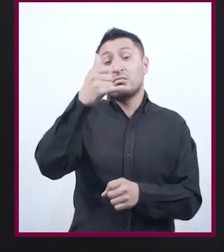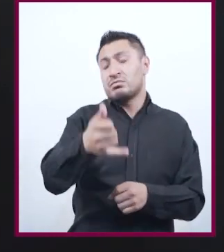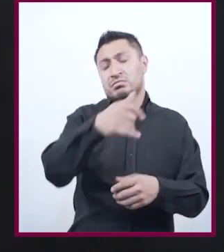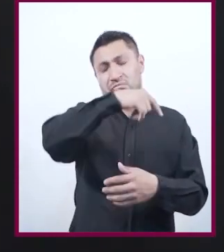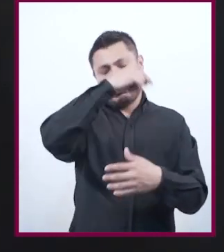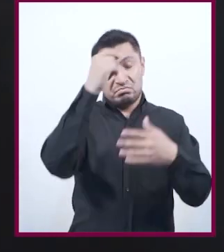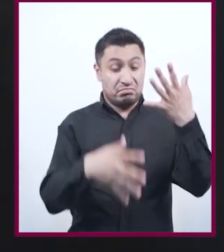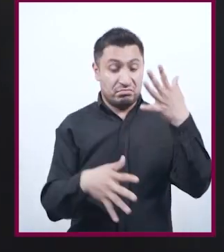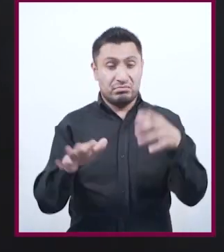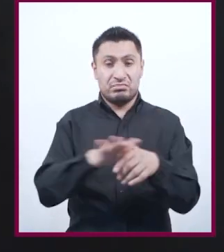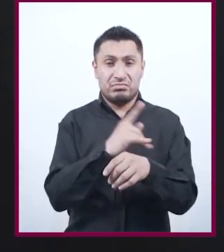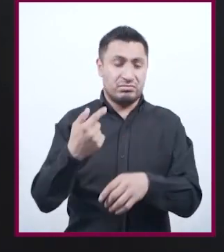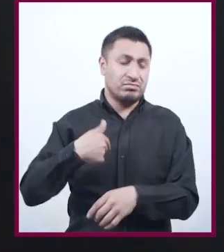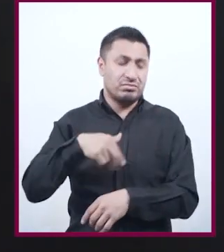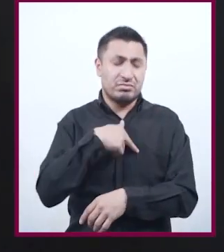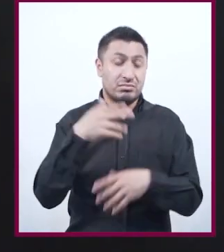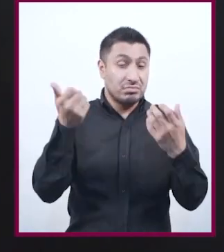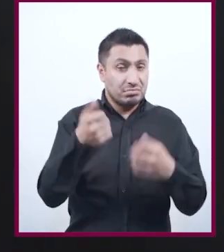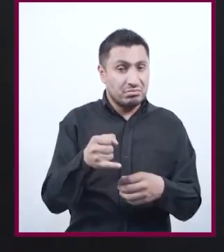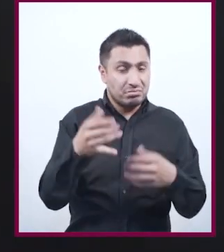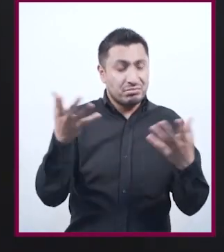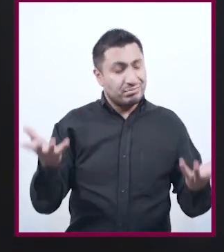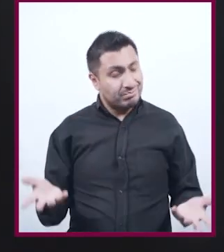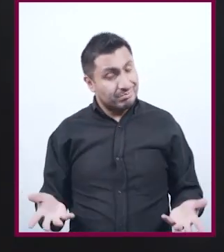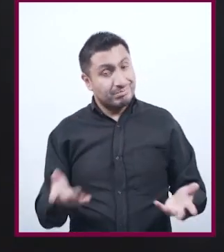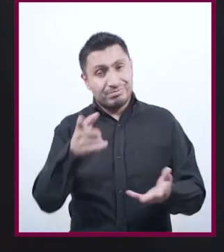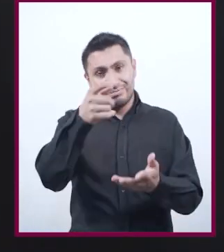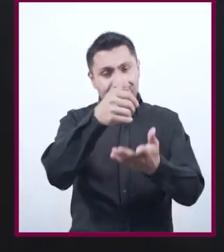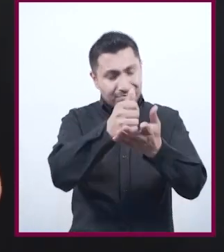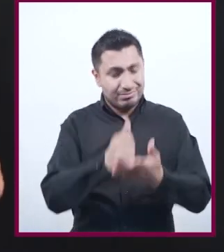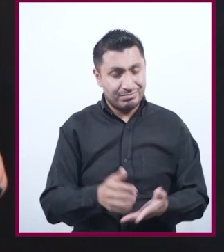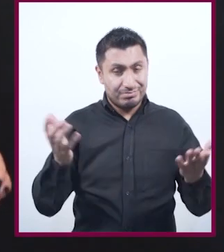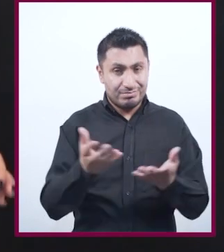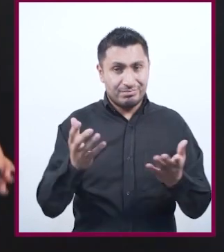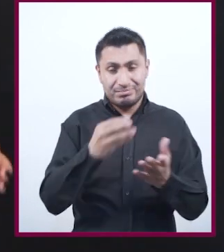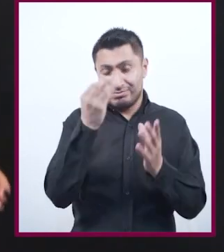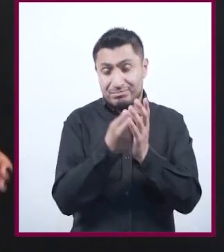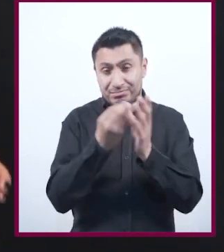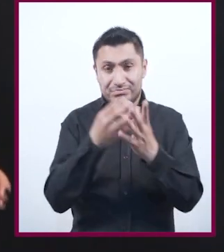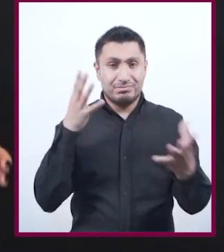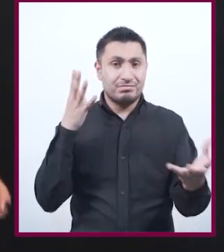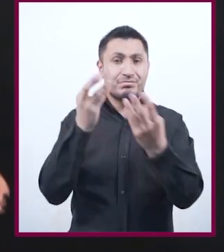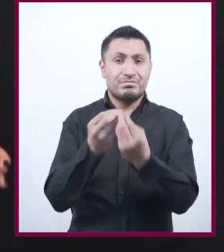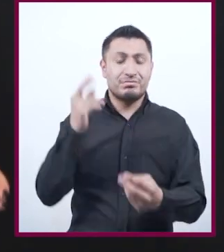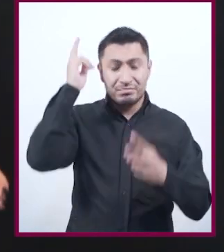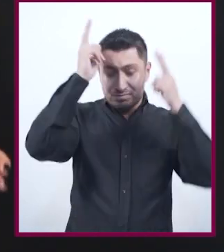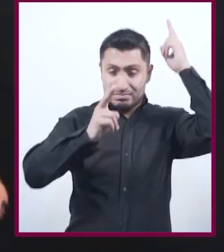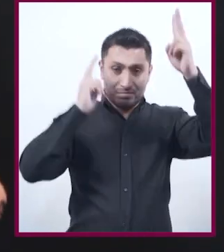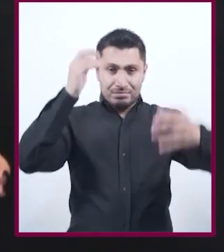somos. Ayúdanos a construir este programa juntos. Visítanos en